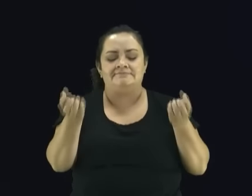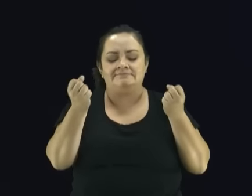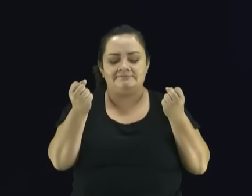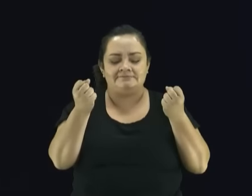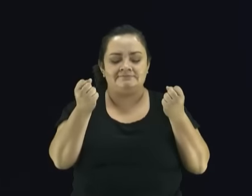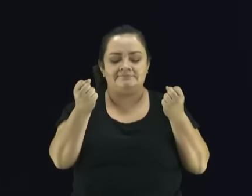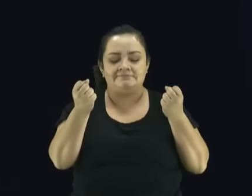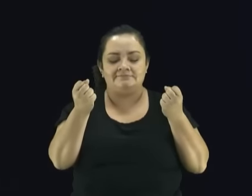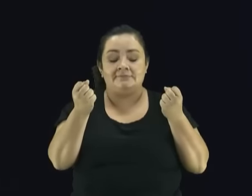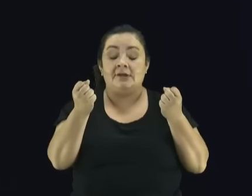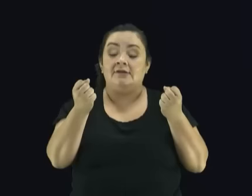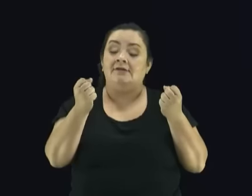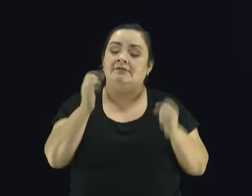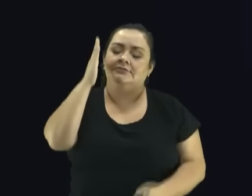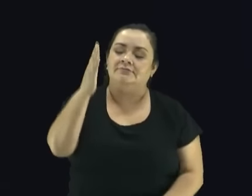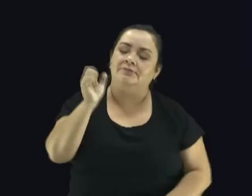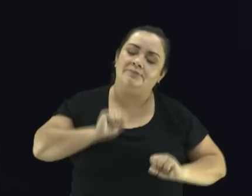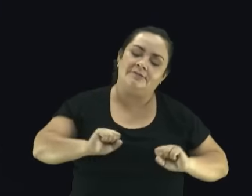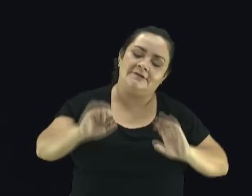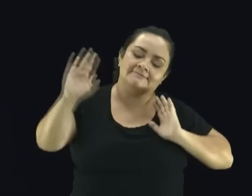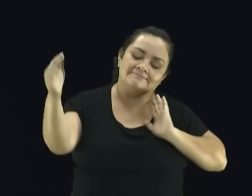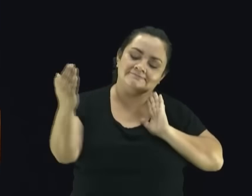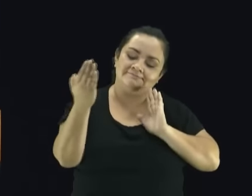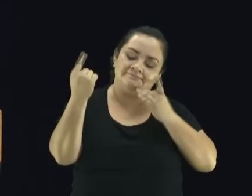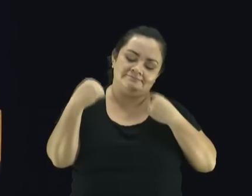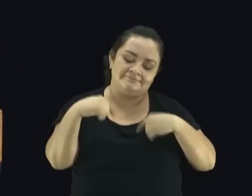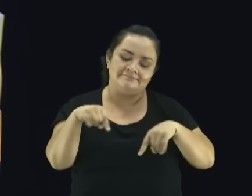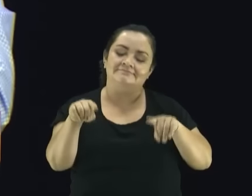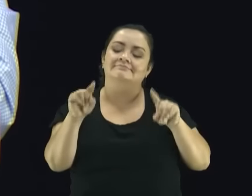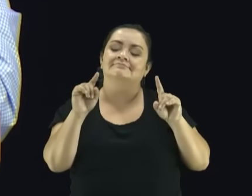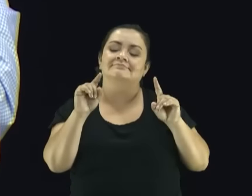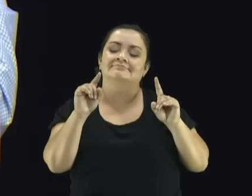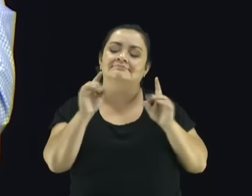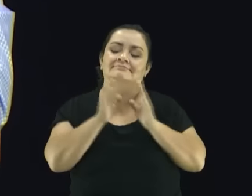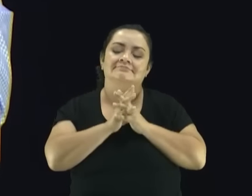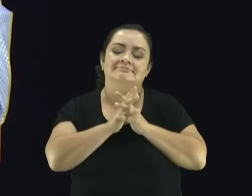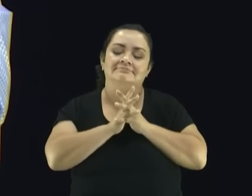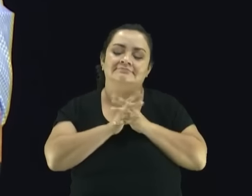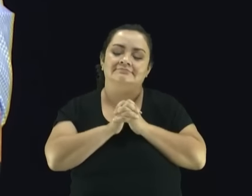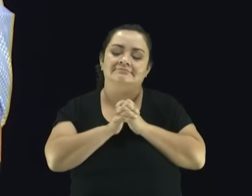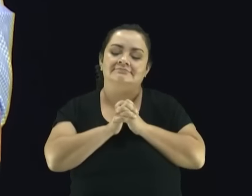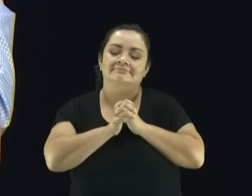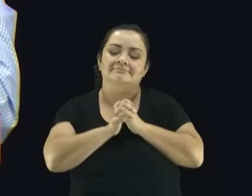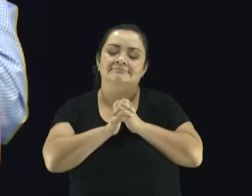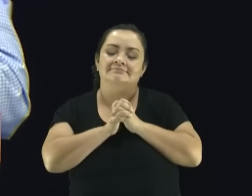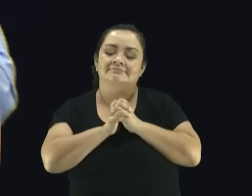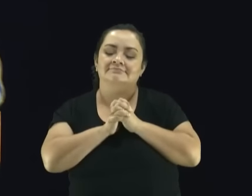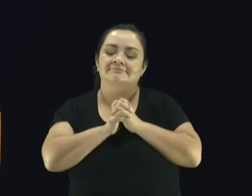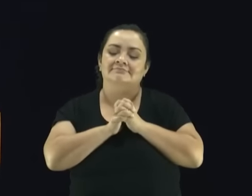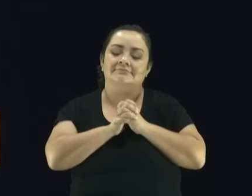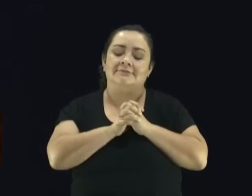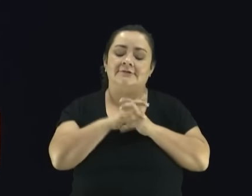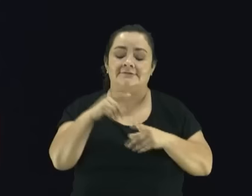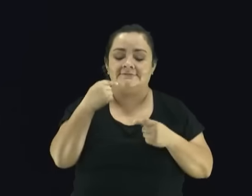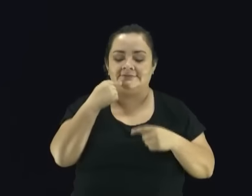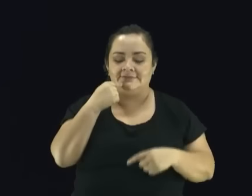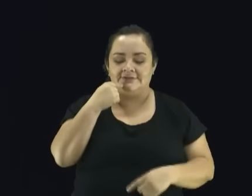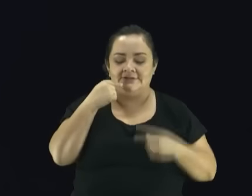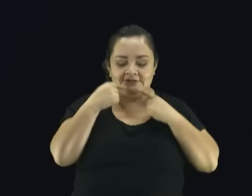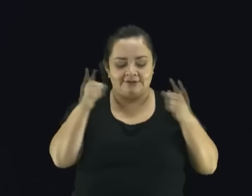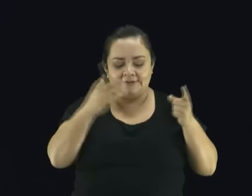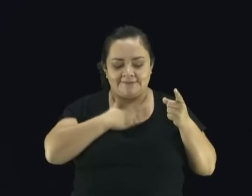para cuando yo muera puedo estar en tu presencia por siempre señor hoy Te declaro